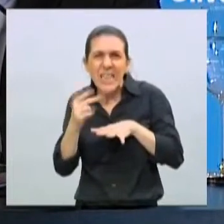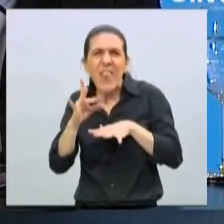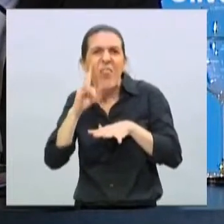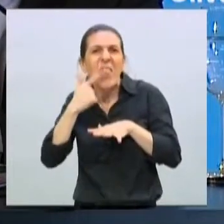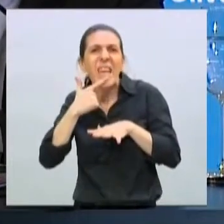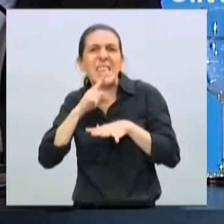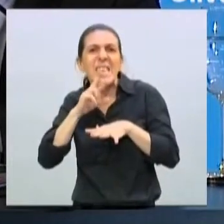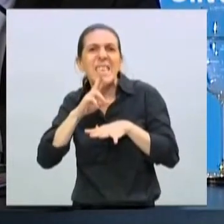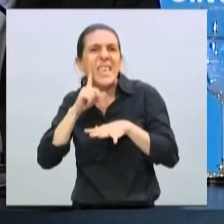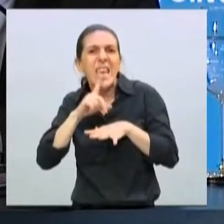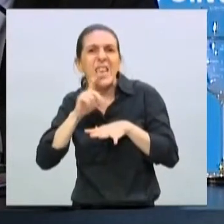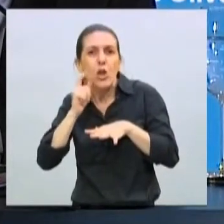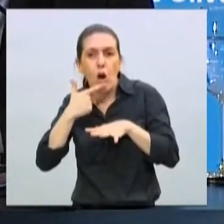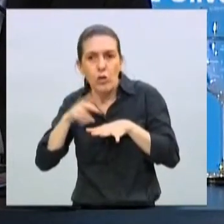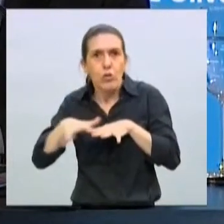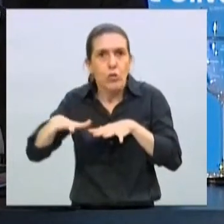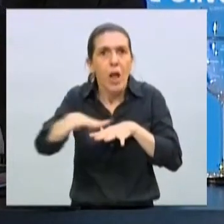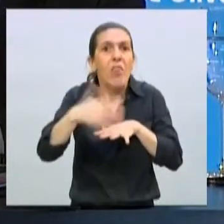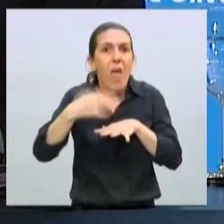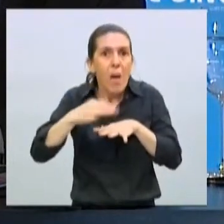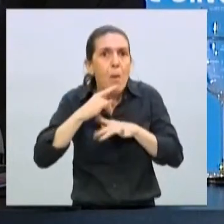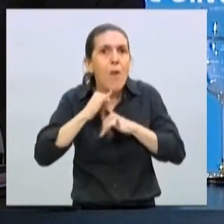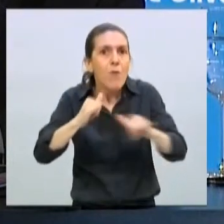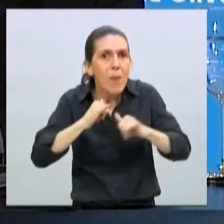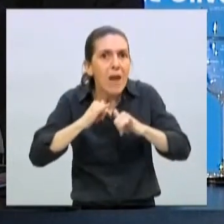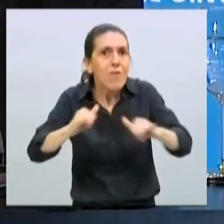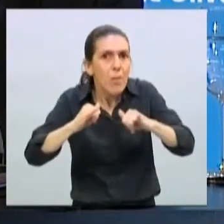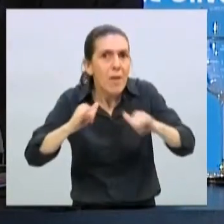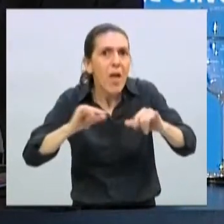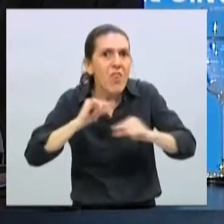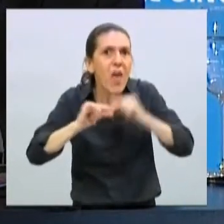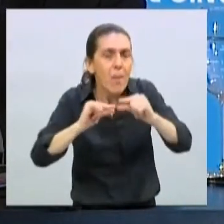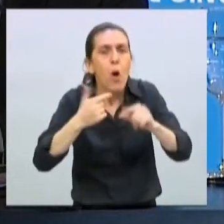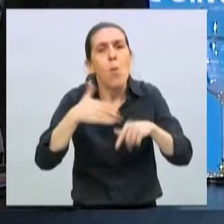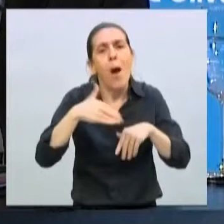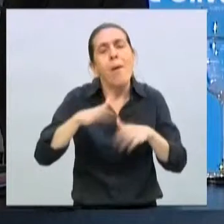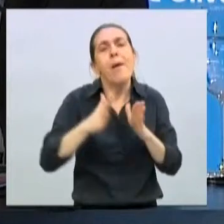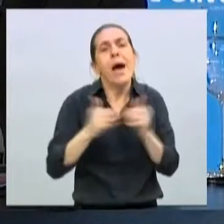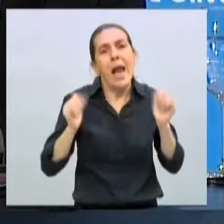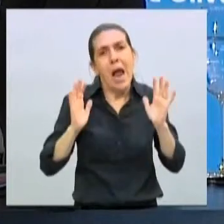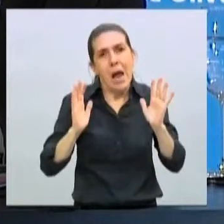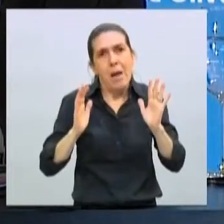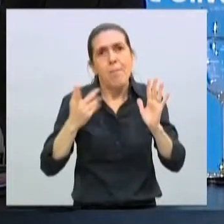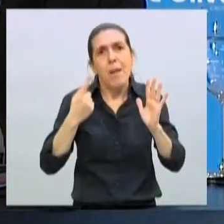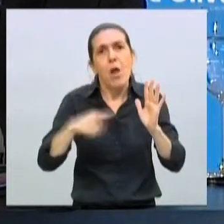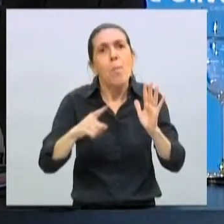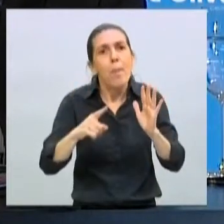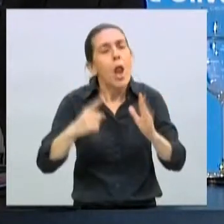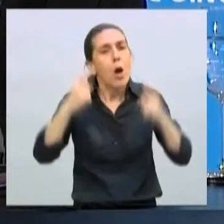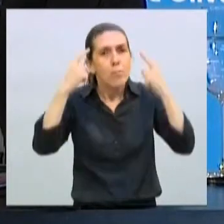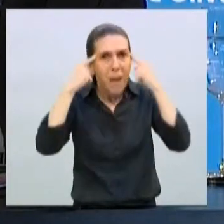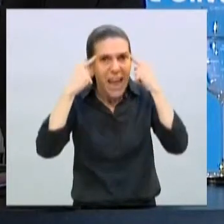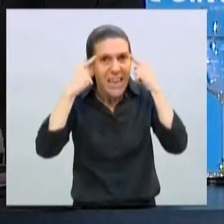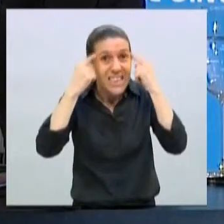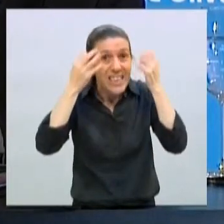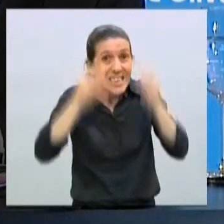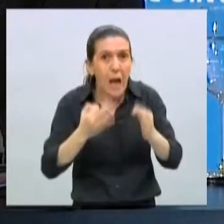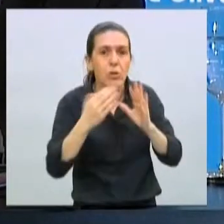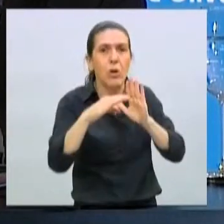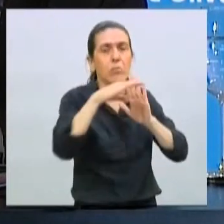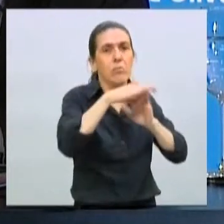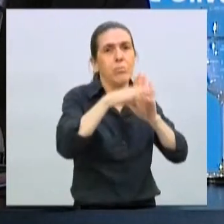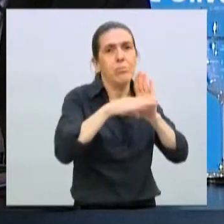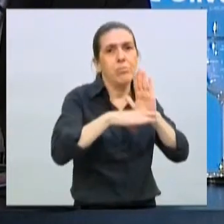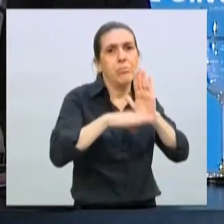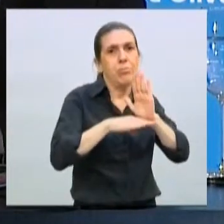tener que ir dando a conocer cada uno de los casos. Vamos a hacerlo rápidamente, siempre con los grandes criterios que hemos planteado aquí,